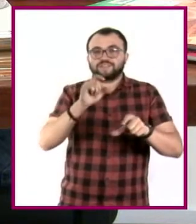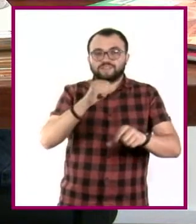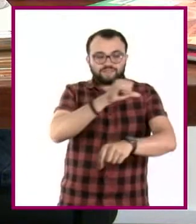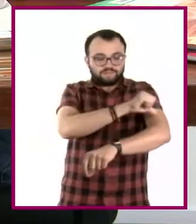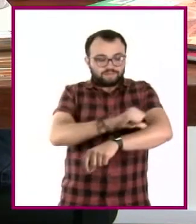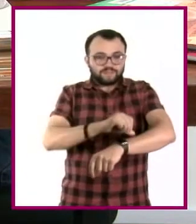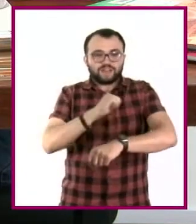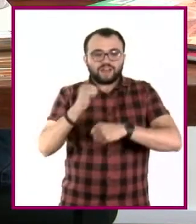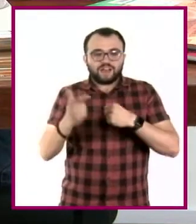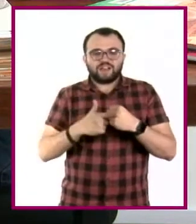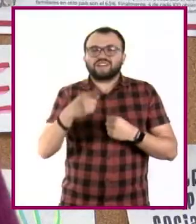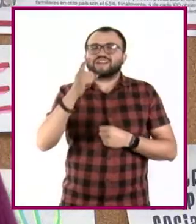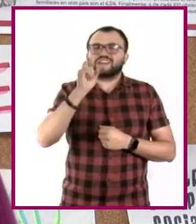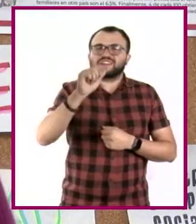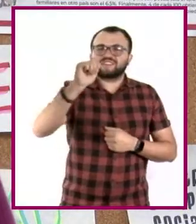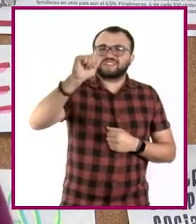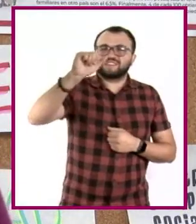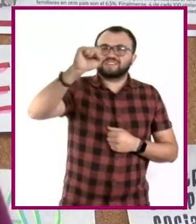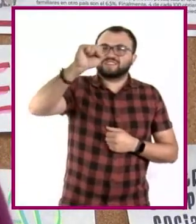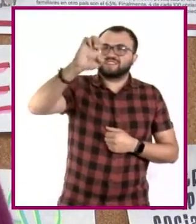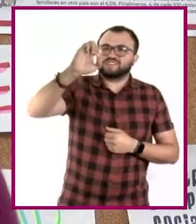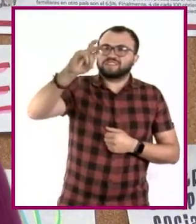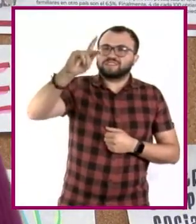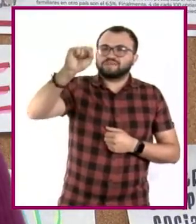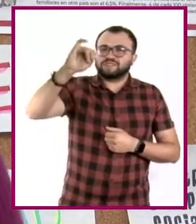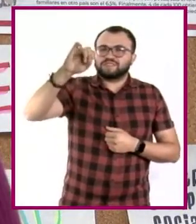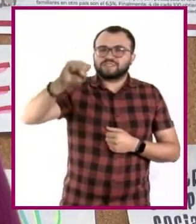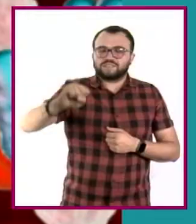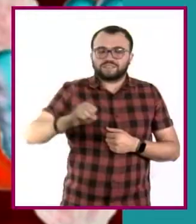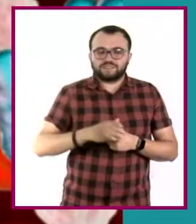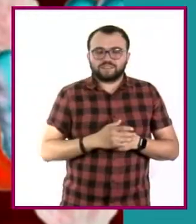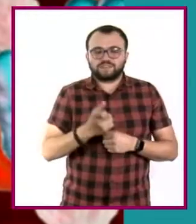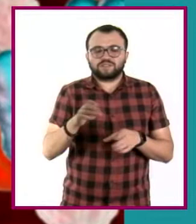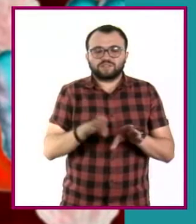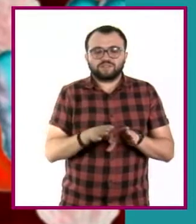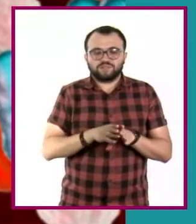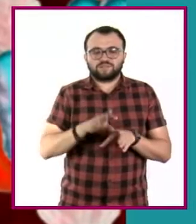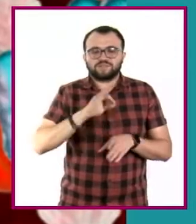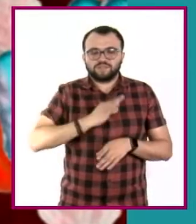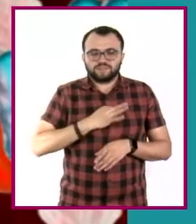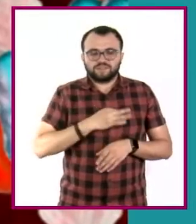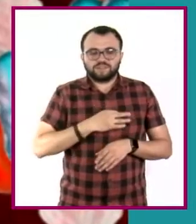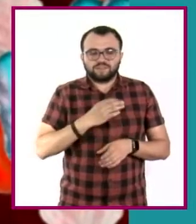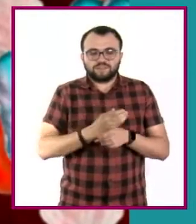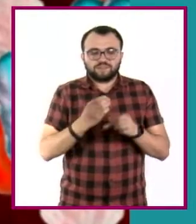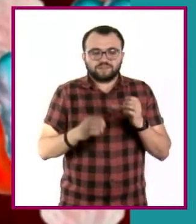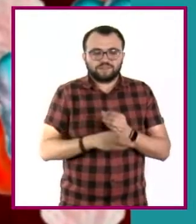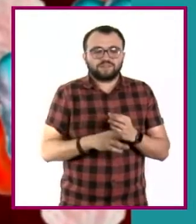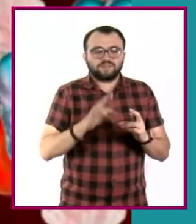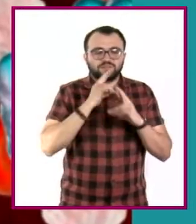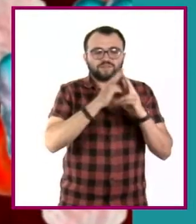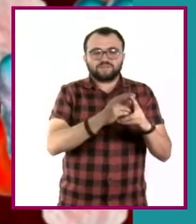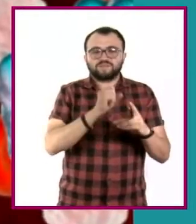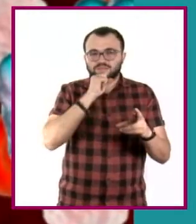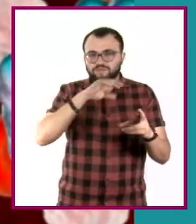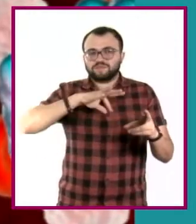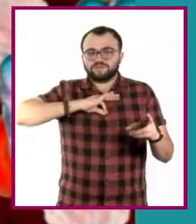Oye, ¿qué es la sepsis? Se trata de una disfunción del organismo causada por una respuesta a una infección